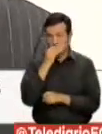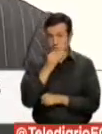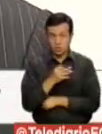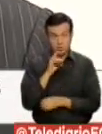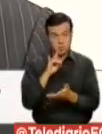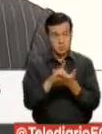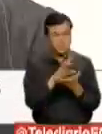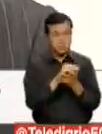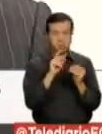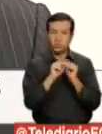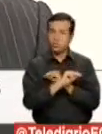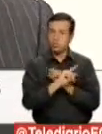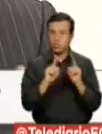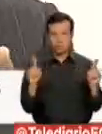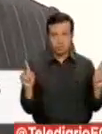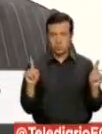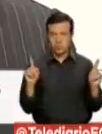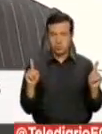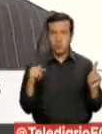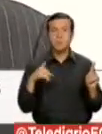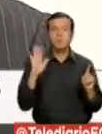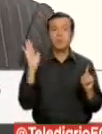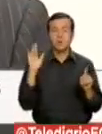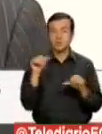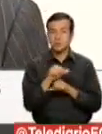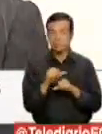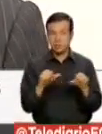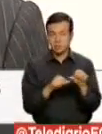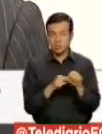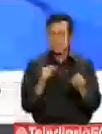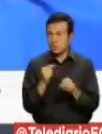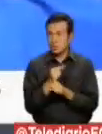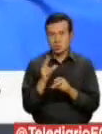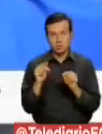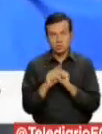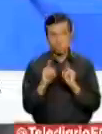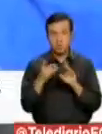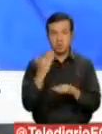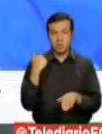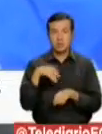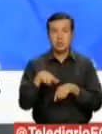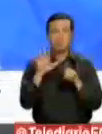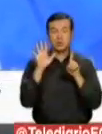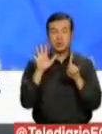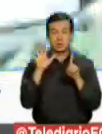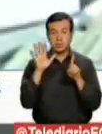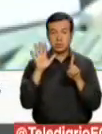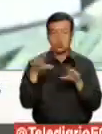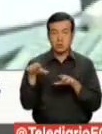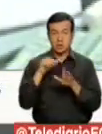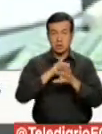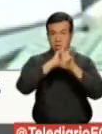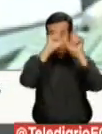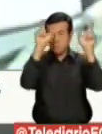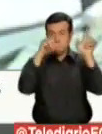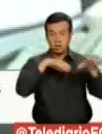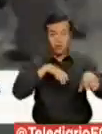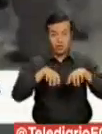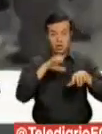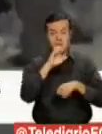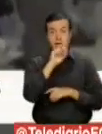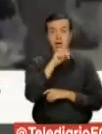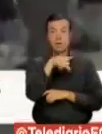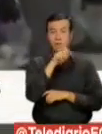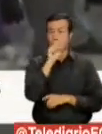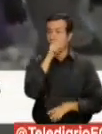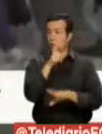no es posible que existan más asesores que gerentes. El pasado 6 de febrero, la empresa coordinadora de empresas públicas, EMCO, dispuso